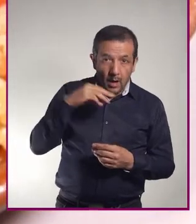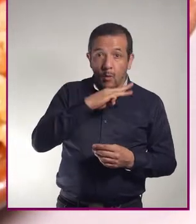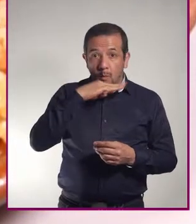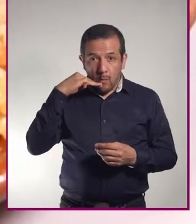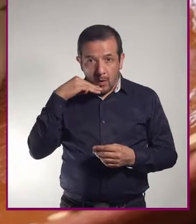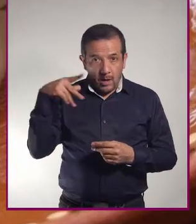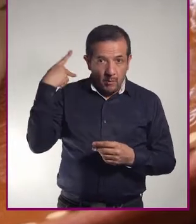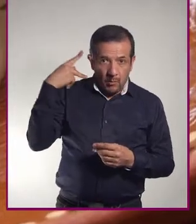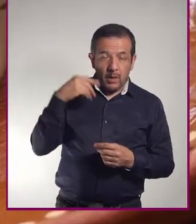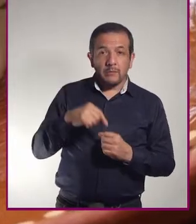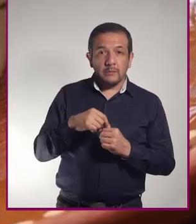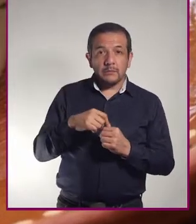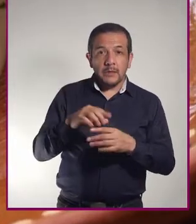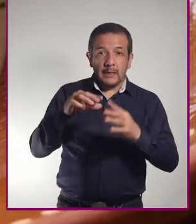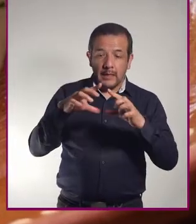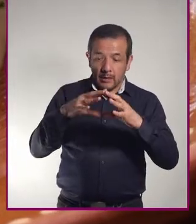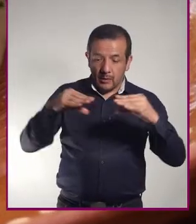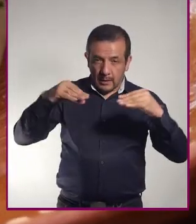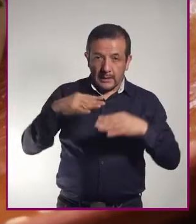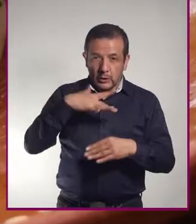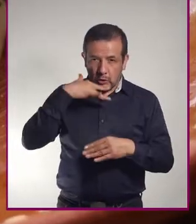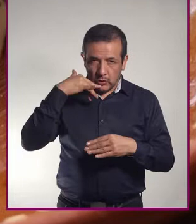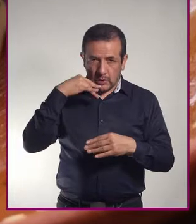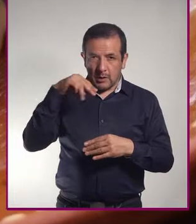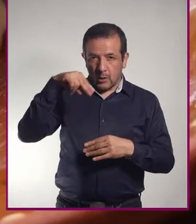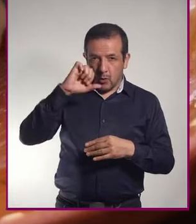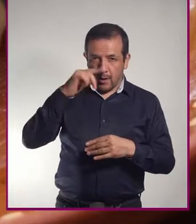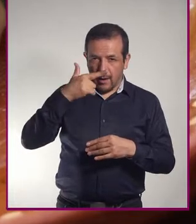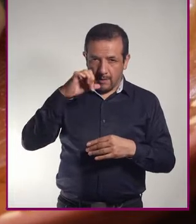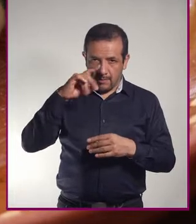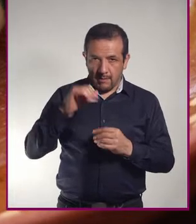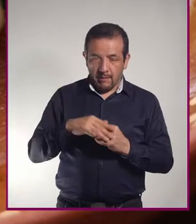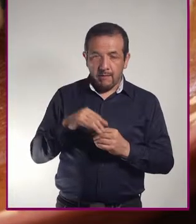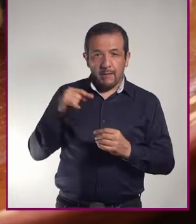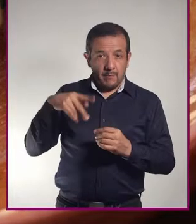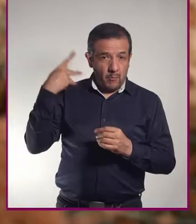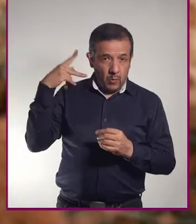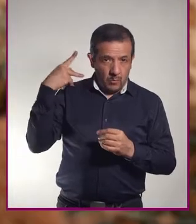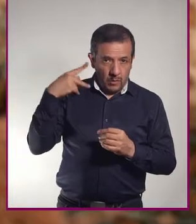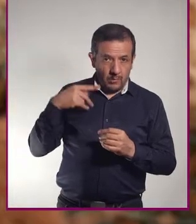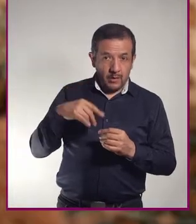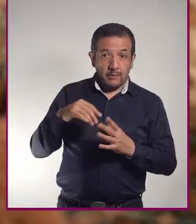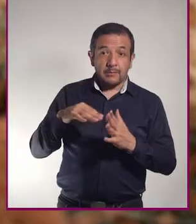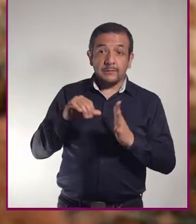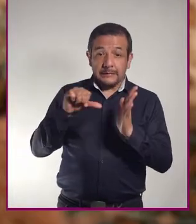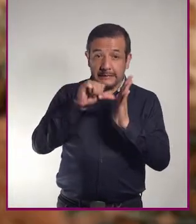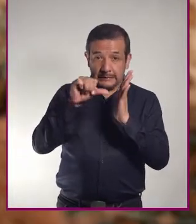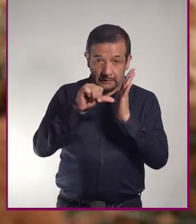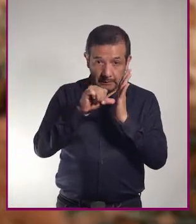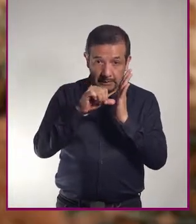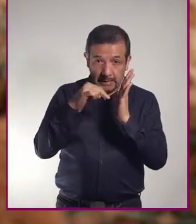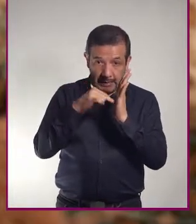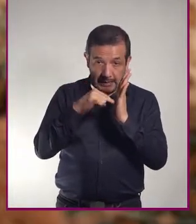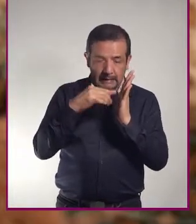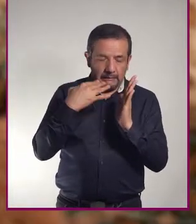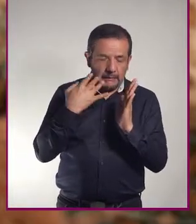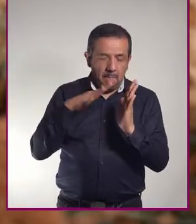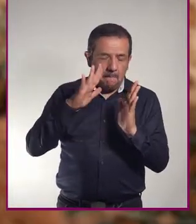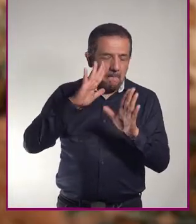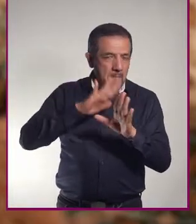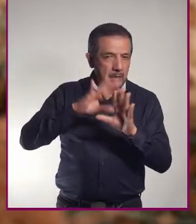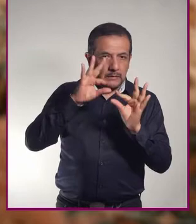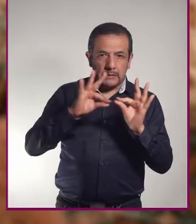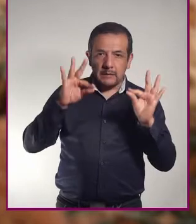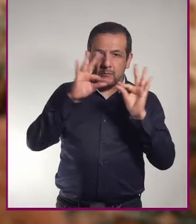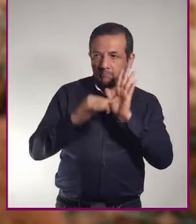que junto con el chile en nogada quizás sean los platillos más famosos de la cocina poblana, del centro y quizá de los más